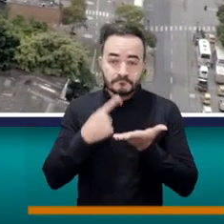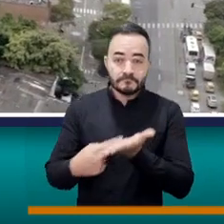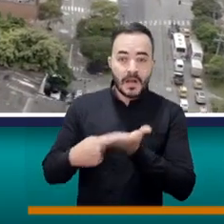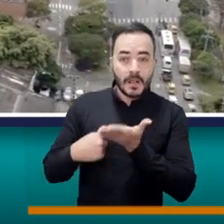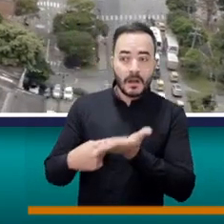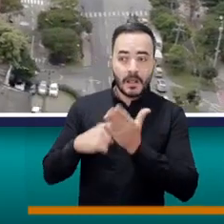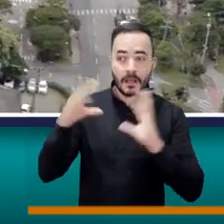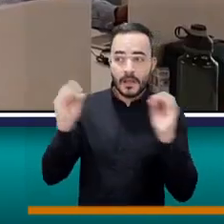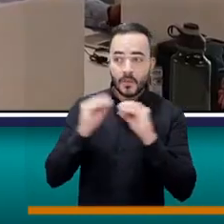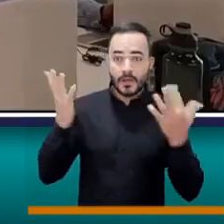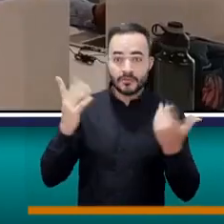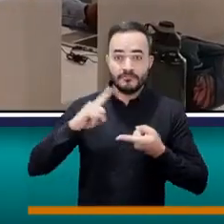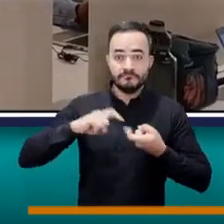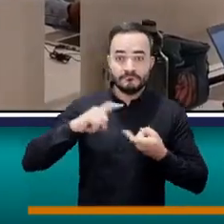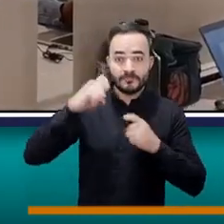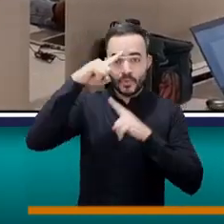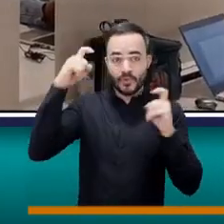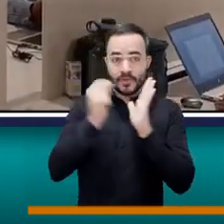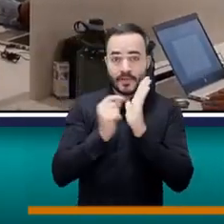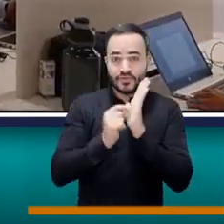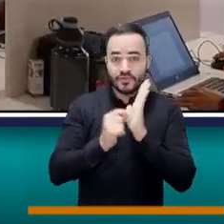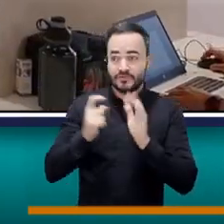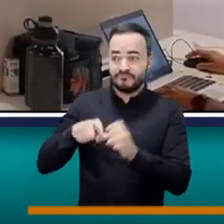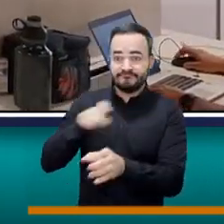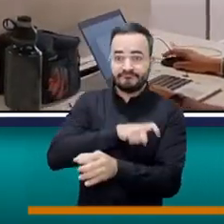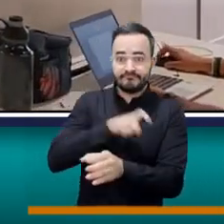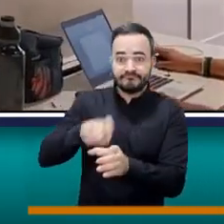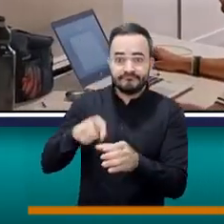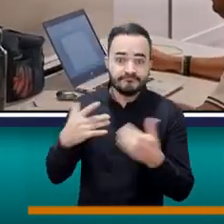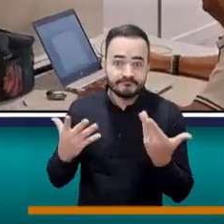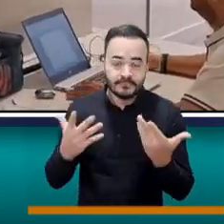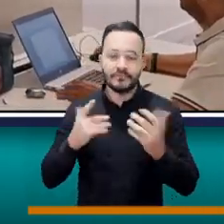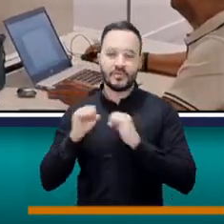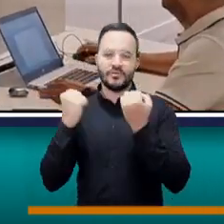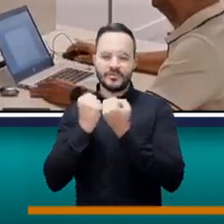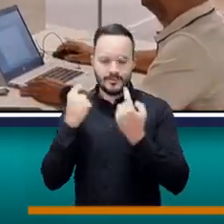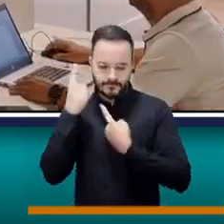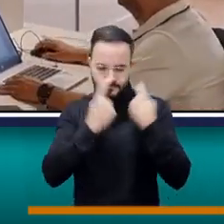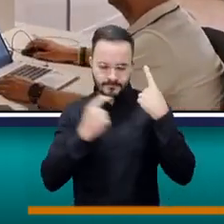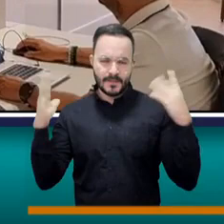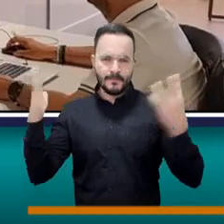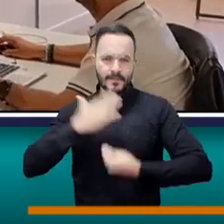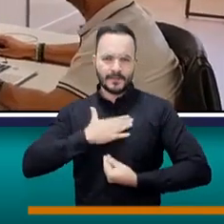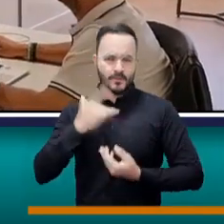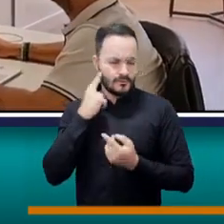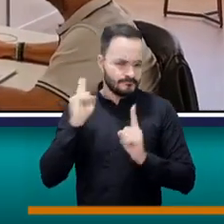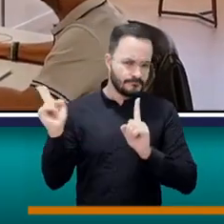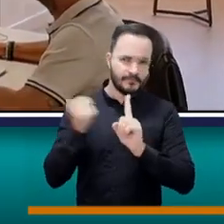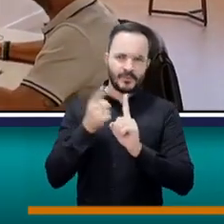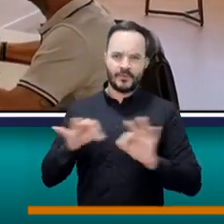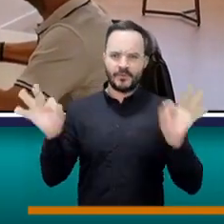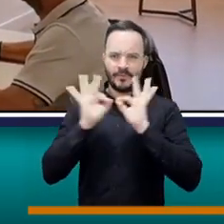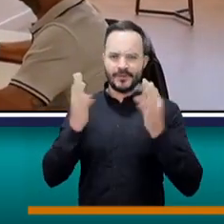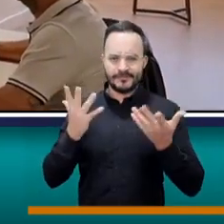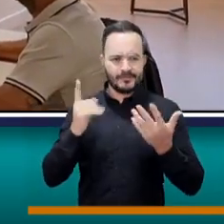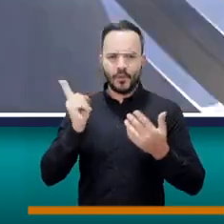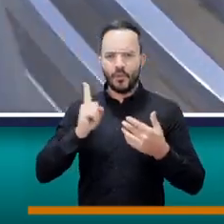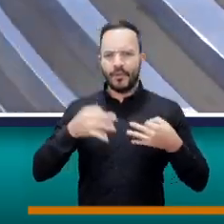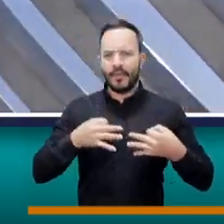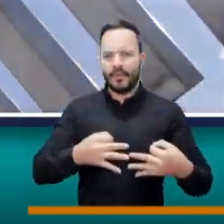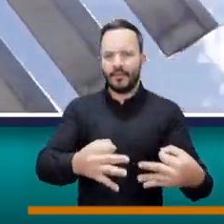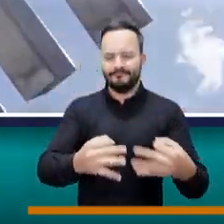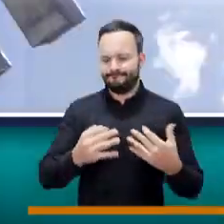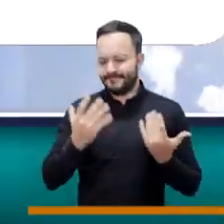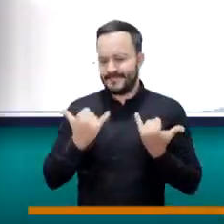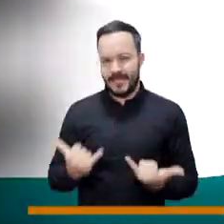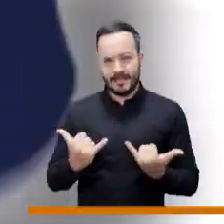Ante la negociación de las acciones de UNETIGO, el Consejo cree que debe prevalecer la salvaguarda del patrimonio público y el tiempo no